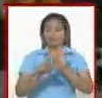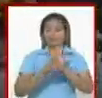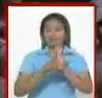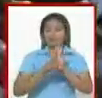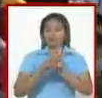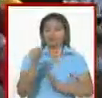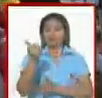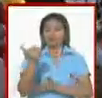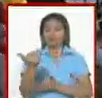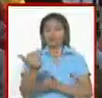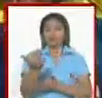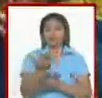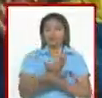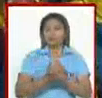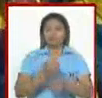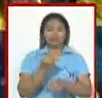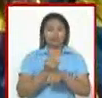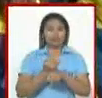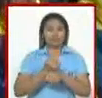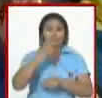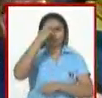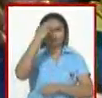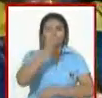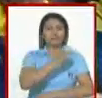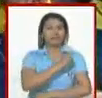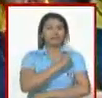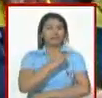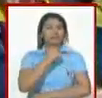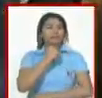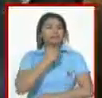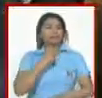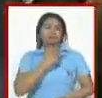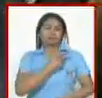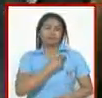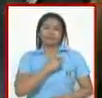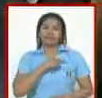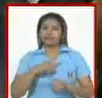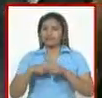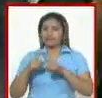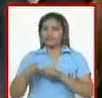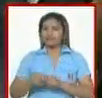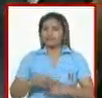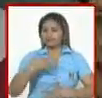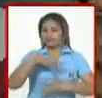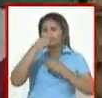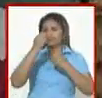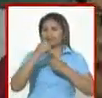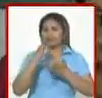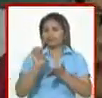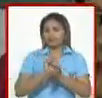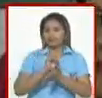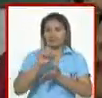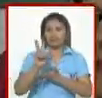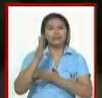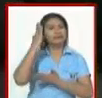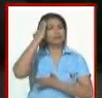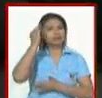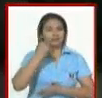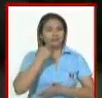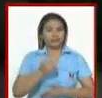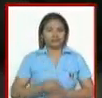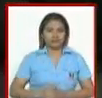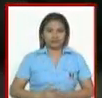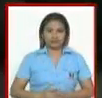ley el diezmo las iglesias tanto evangélicas como católica despertó malestar sobre todo en los cristianos evangélicos quienes se